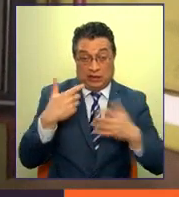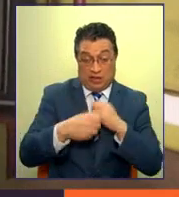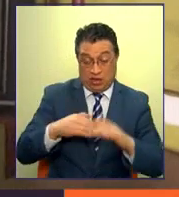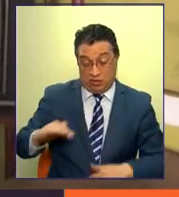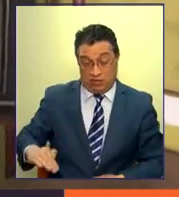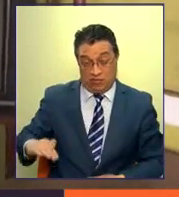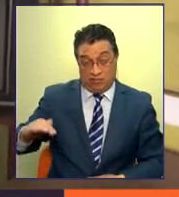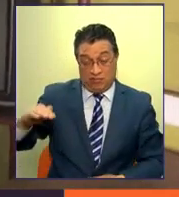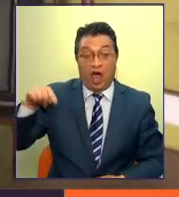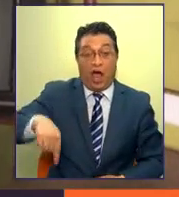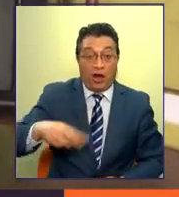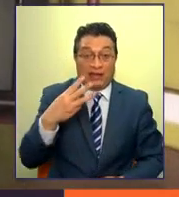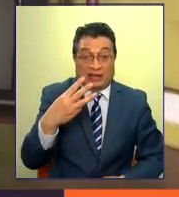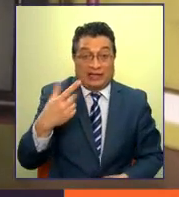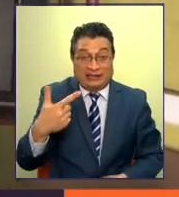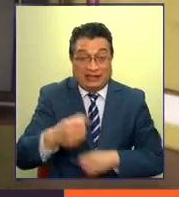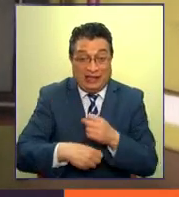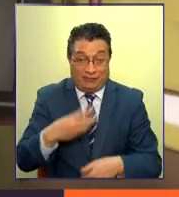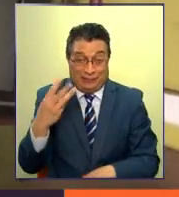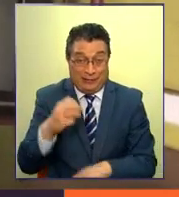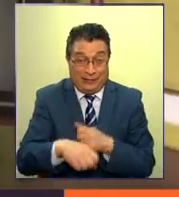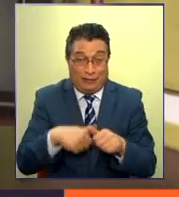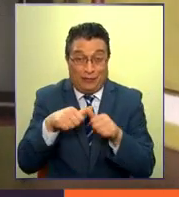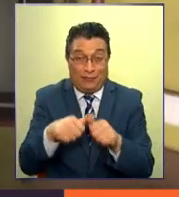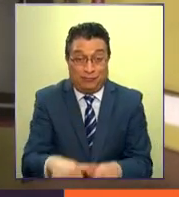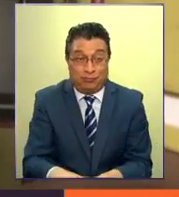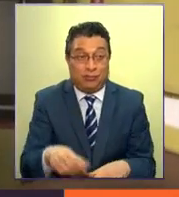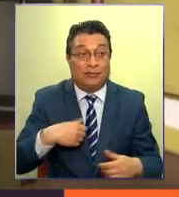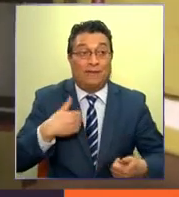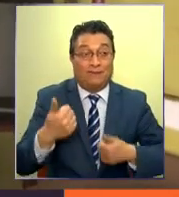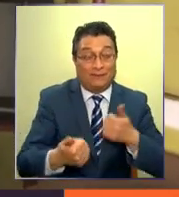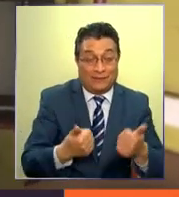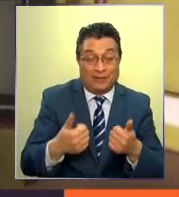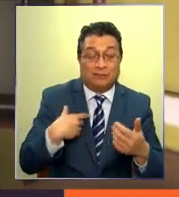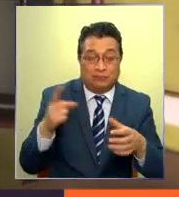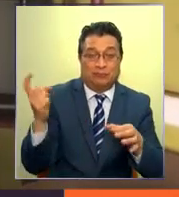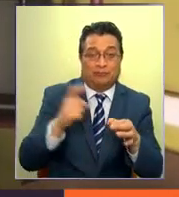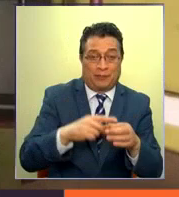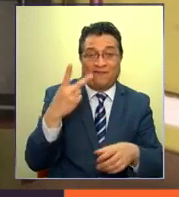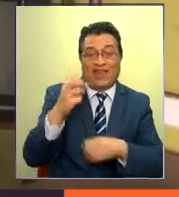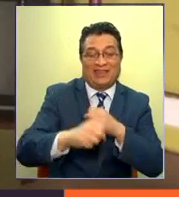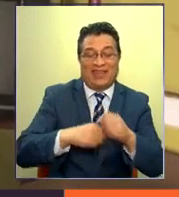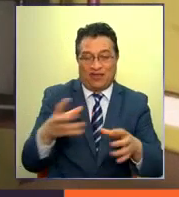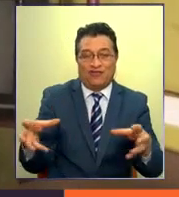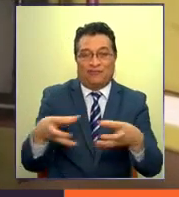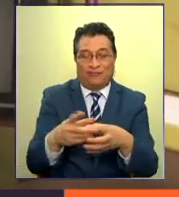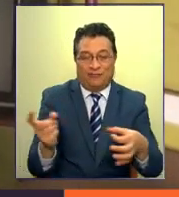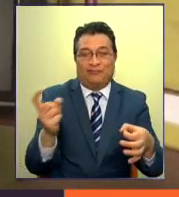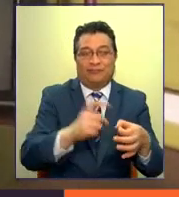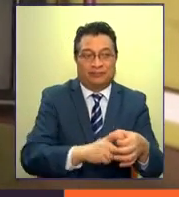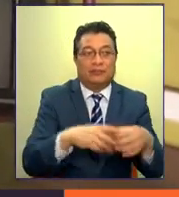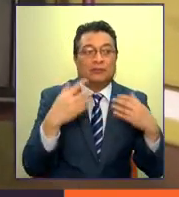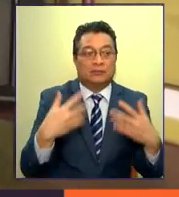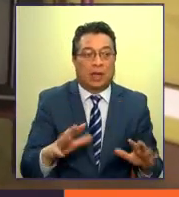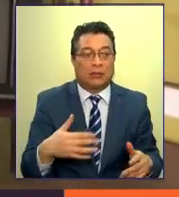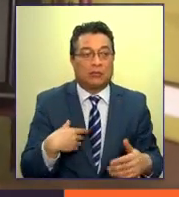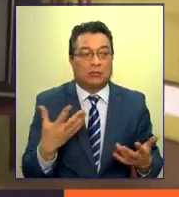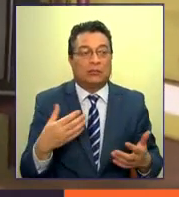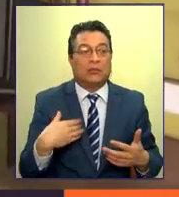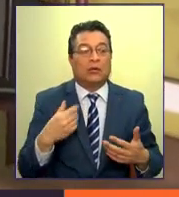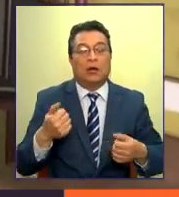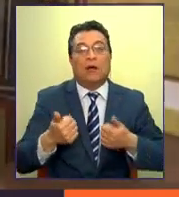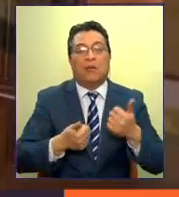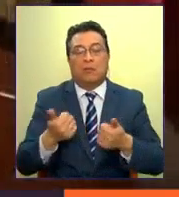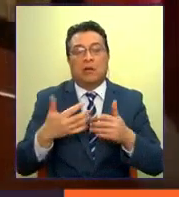tengo 37. Y en Los Gitanos del Carmen hace 20, de los cuales ya llevo como caporal cerca